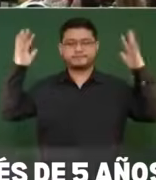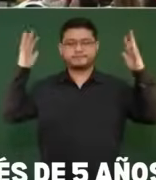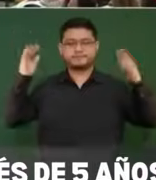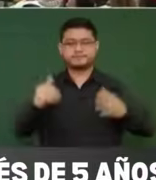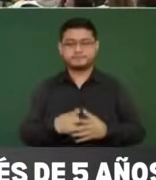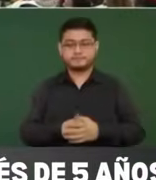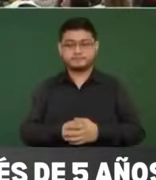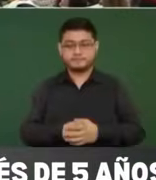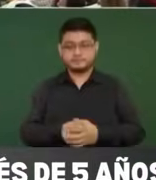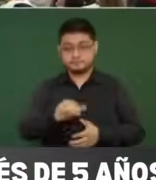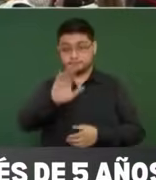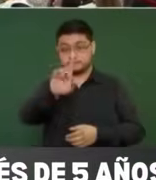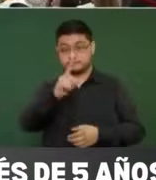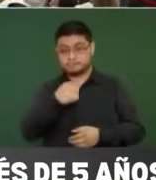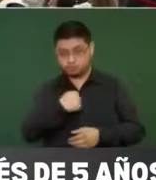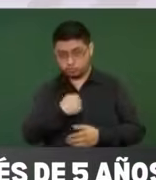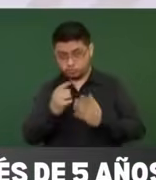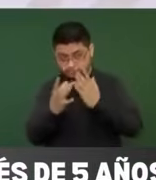Les voy a comentar algo.